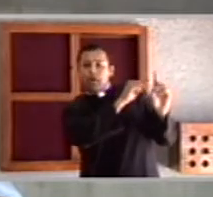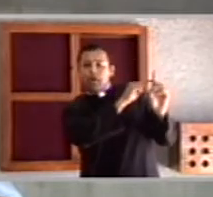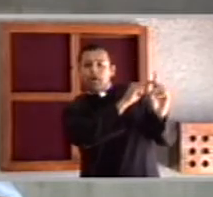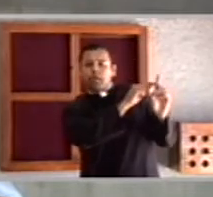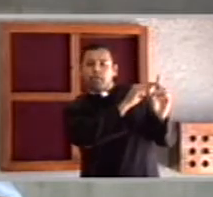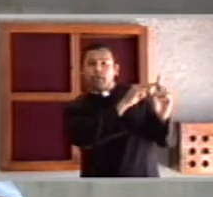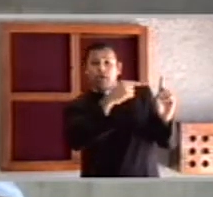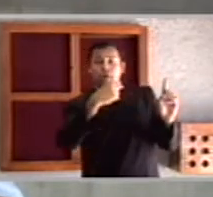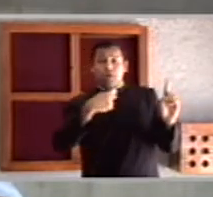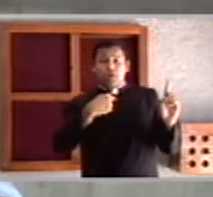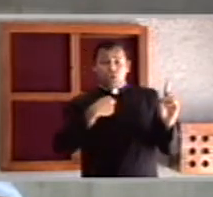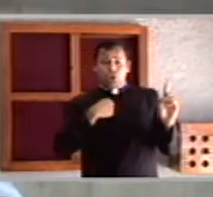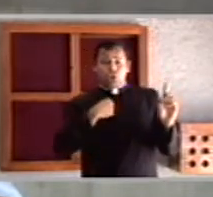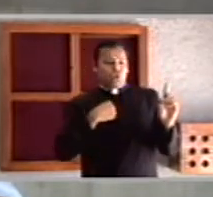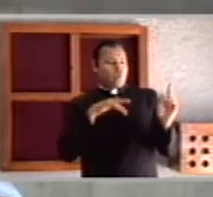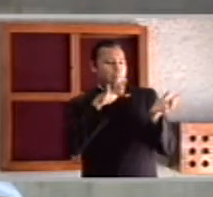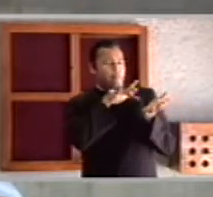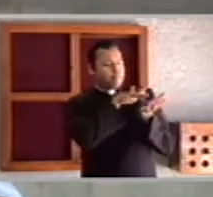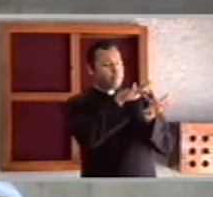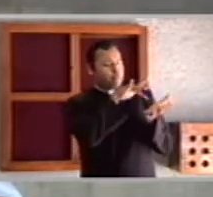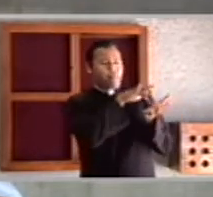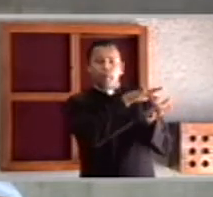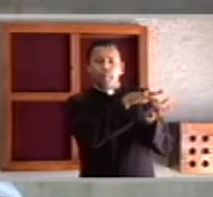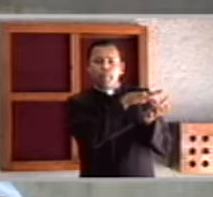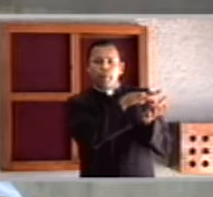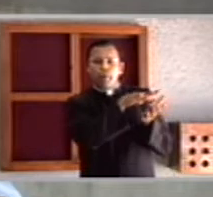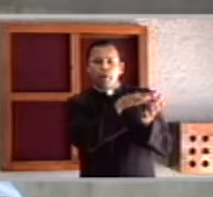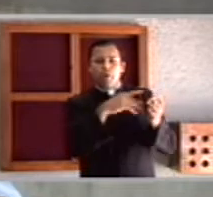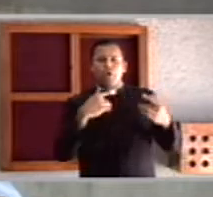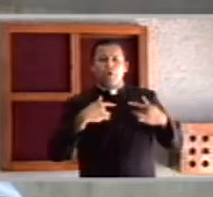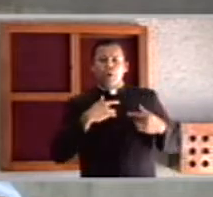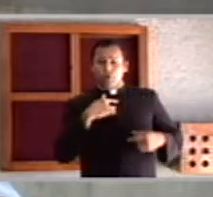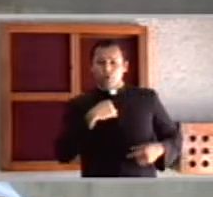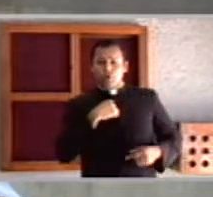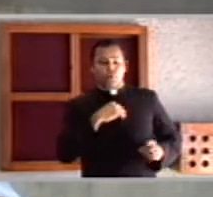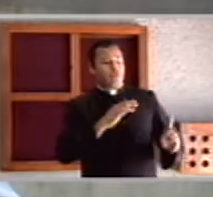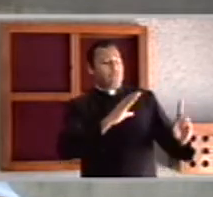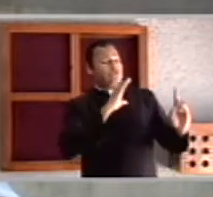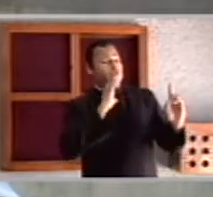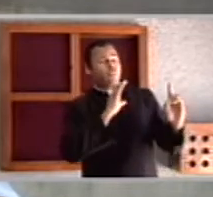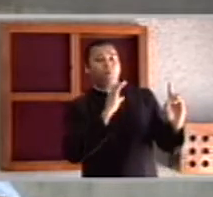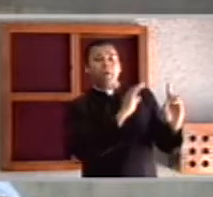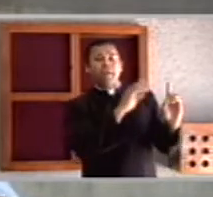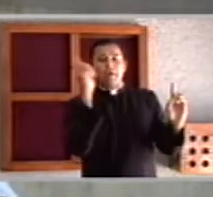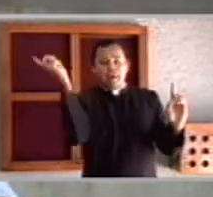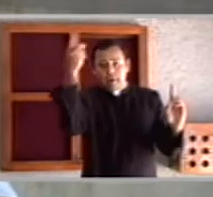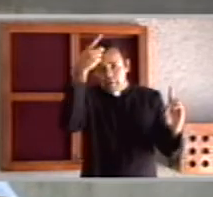mano y le dará mi brazo fortaleza.